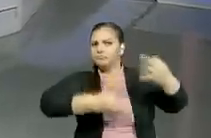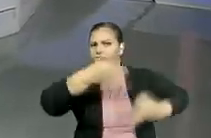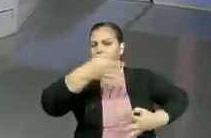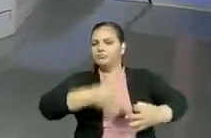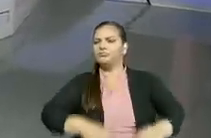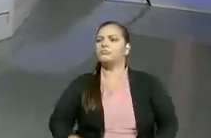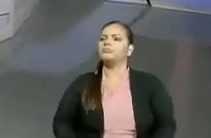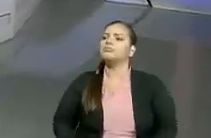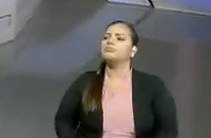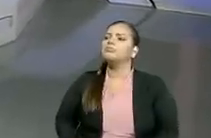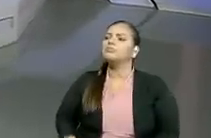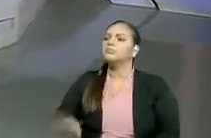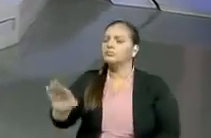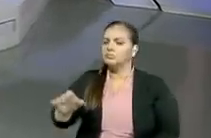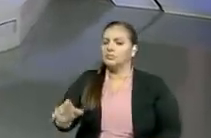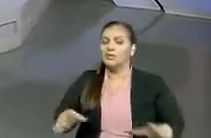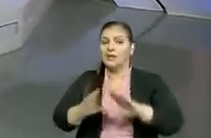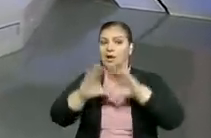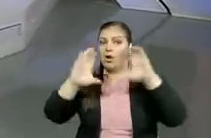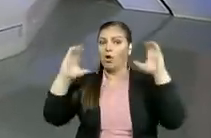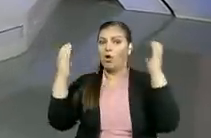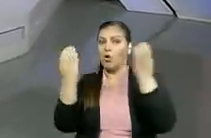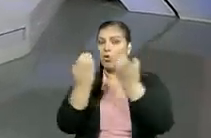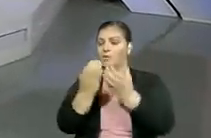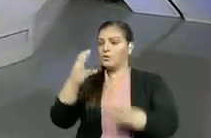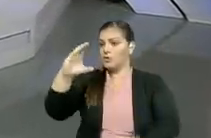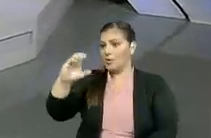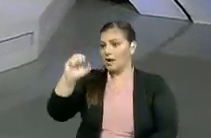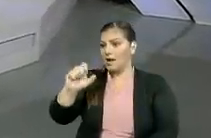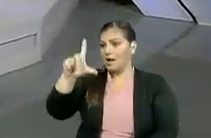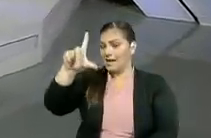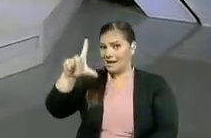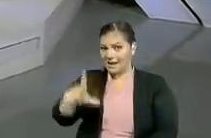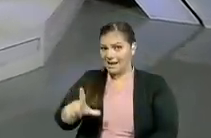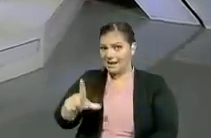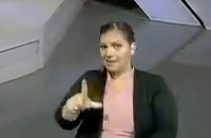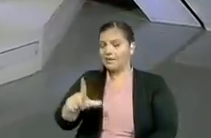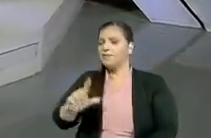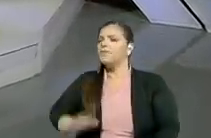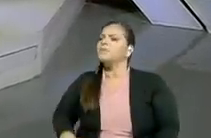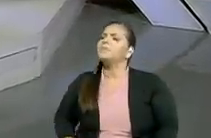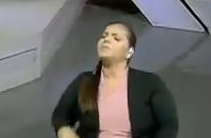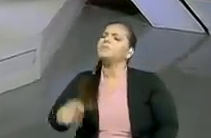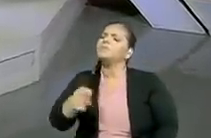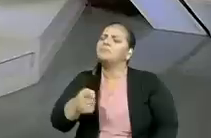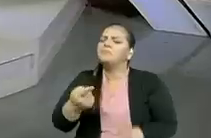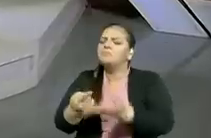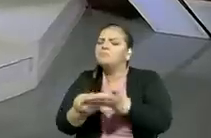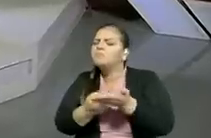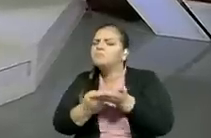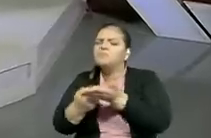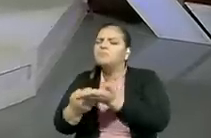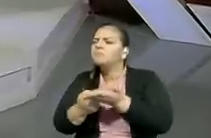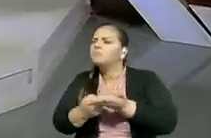loable. Dos puntualizaciones. ¿Hasta dónde piensa llegar el CAL con esta resolución y con esta investigación a la